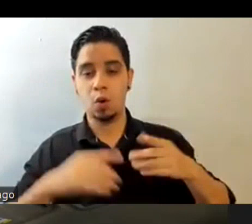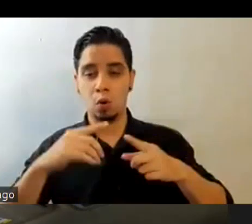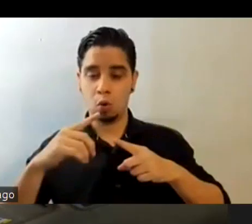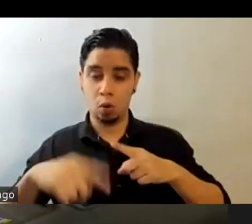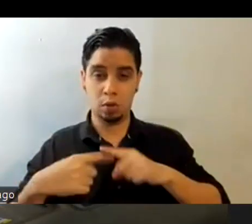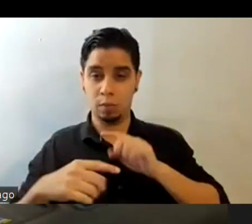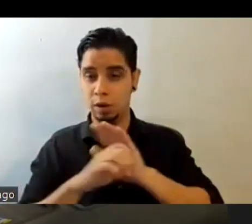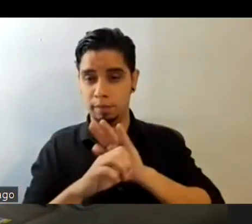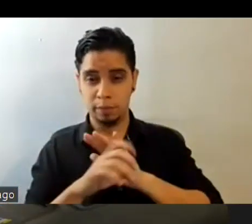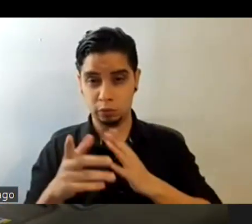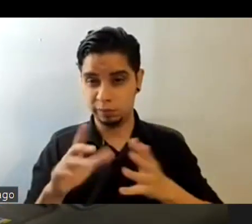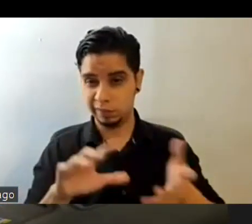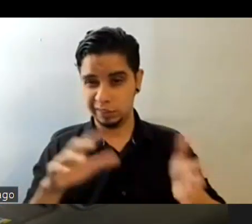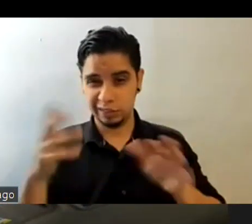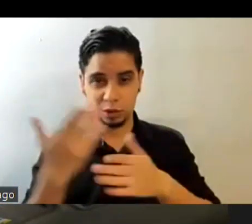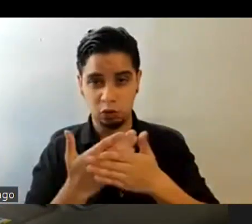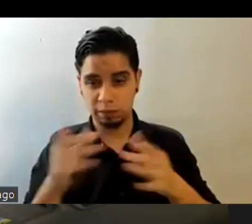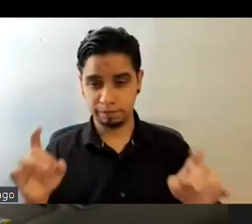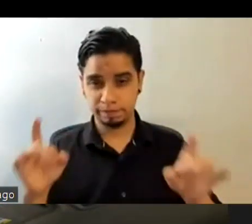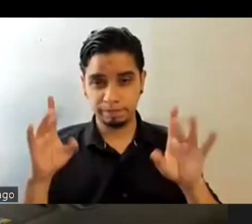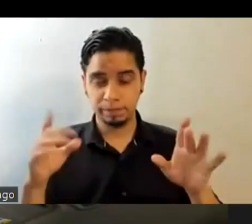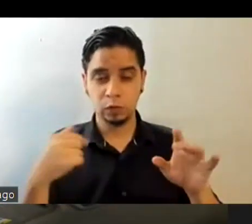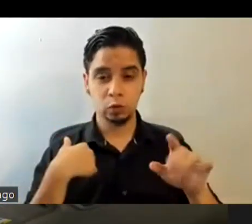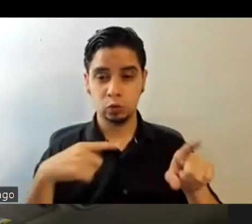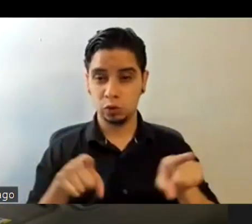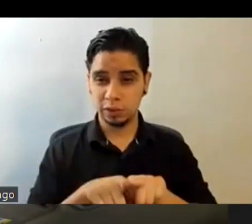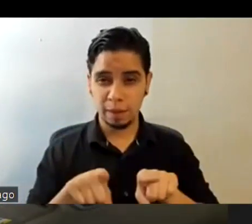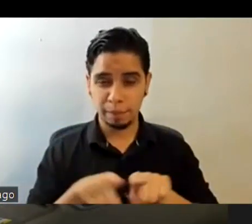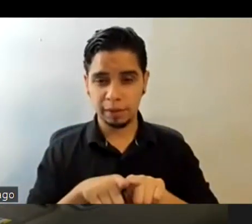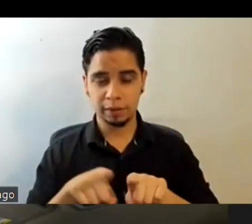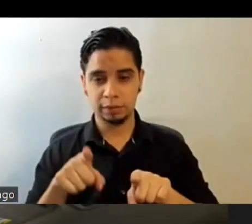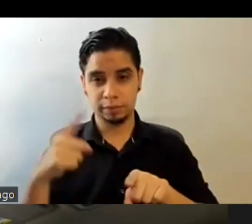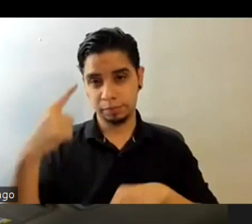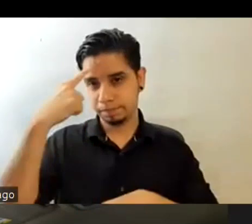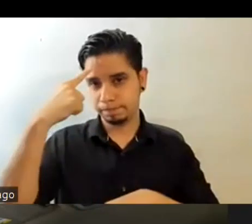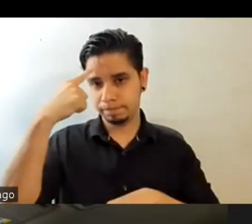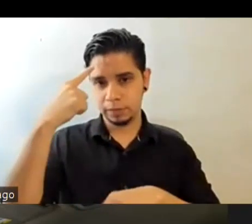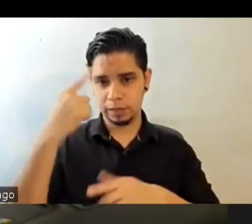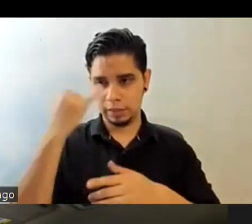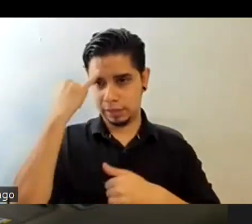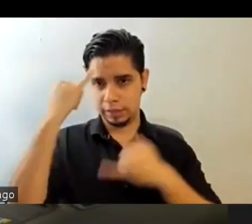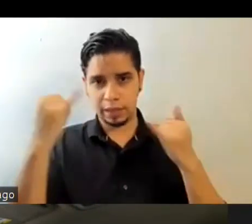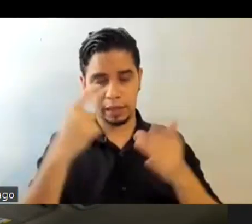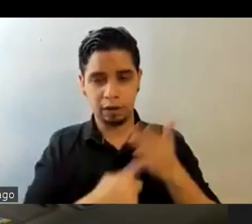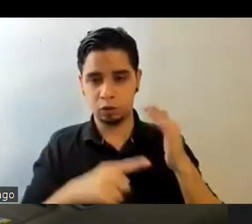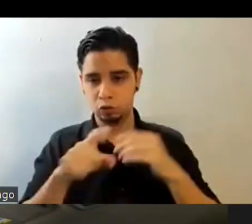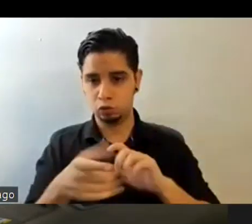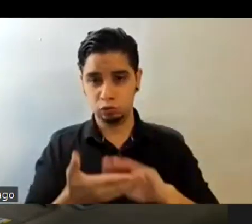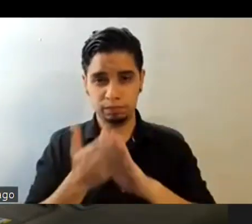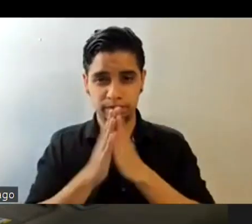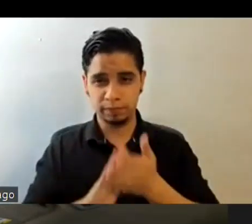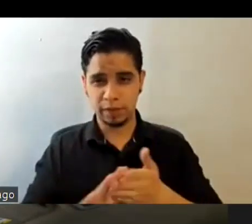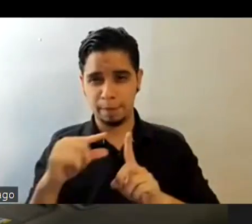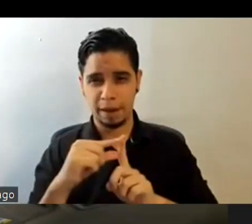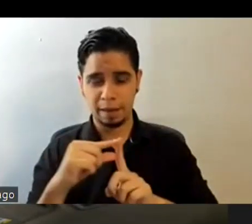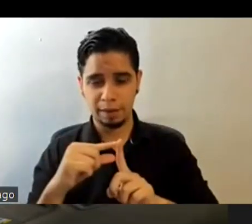cosa apocalíptica, pues yo estaba también llegando a mi mente ciertas ideas que tenía que convertirlas en palabras. Así